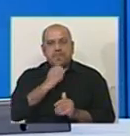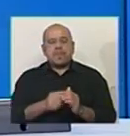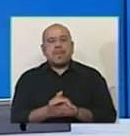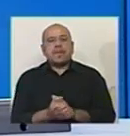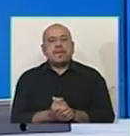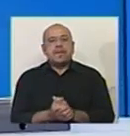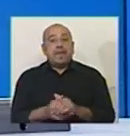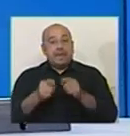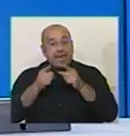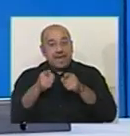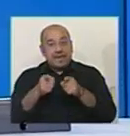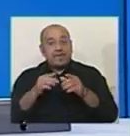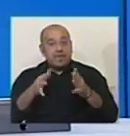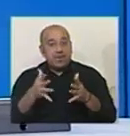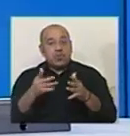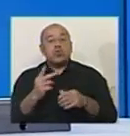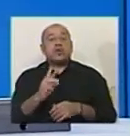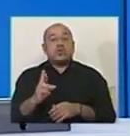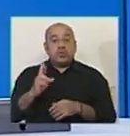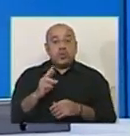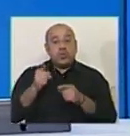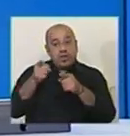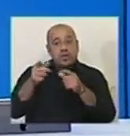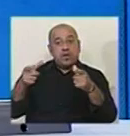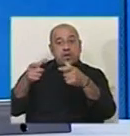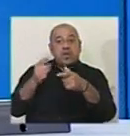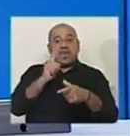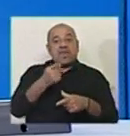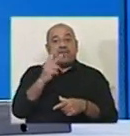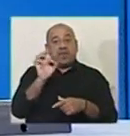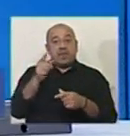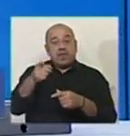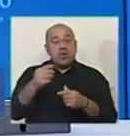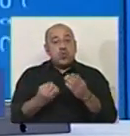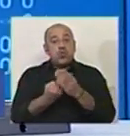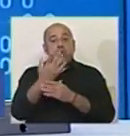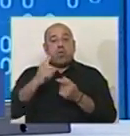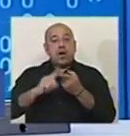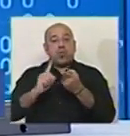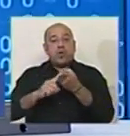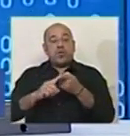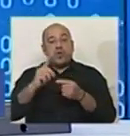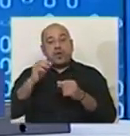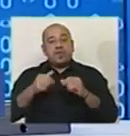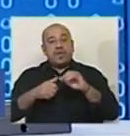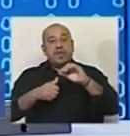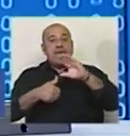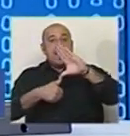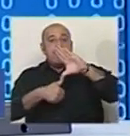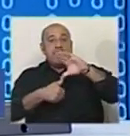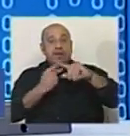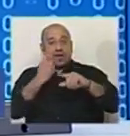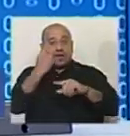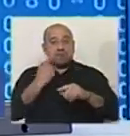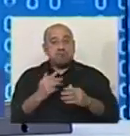Este fue uno de los frutos que dejó la cumbre del G20 en Argentina, este nuevo acuerdo comercial de América del Norte. ¿Qué representa, Álvaro,